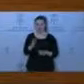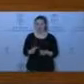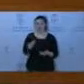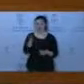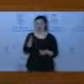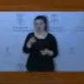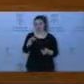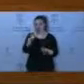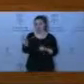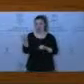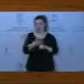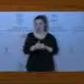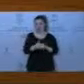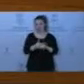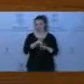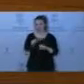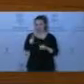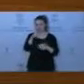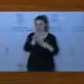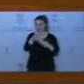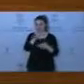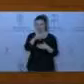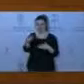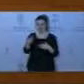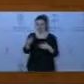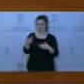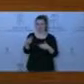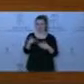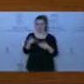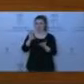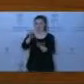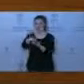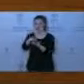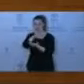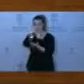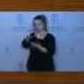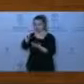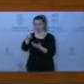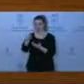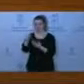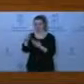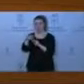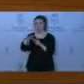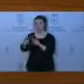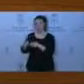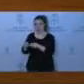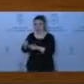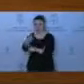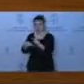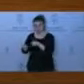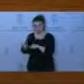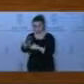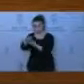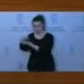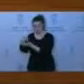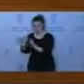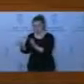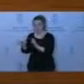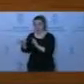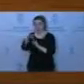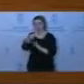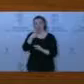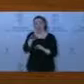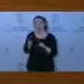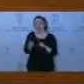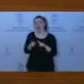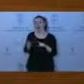teniendo unos ingresos inflados con 24 millones de euros de unas sedes de Madrid y de Bruselas que no venden. pero recurrentemente ustedes lo incorporan como mayores